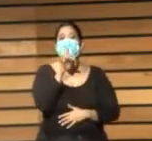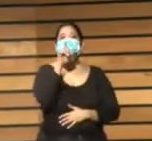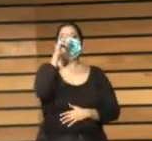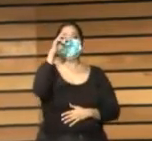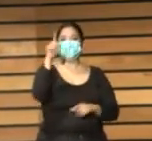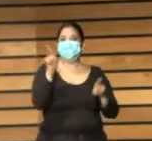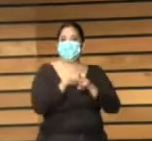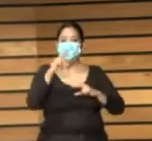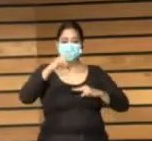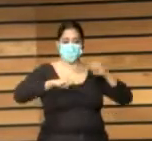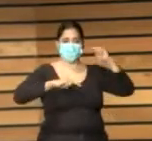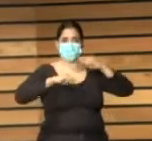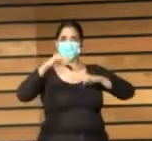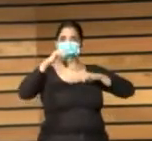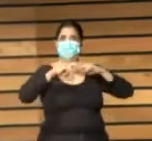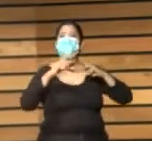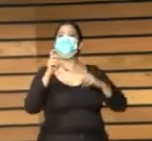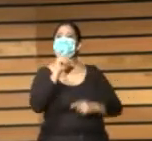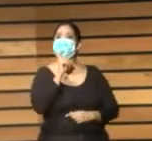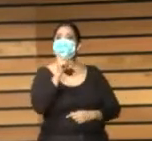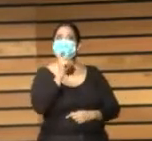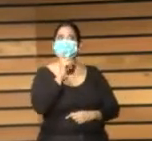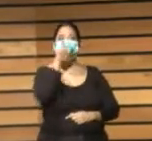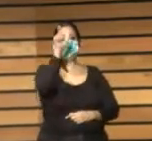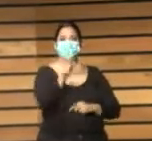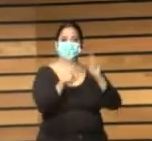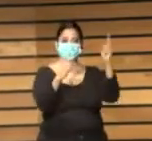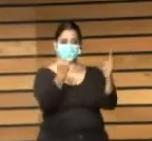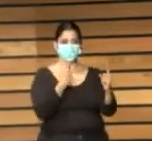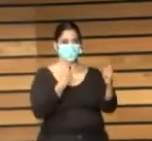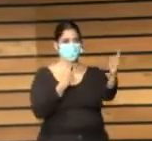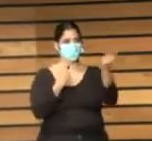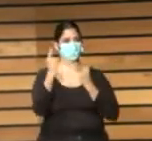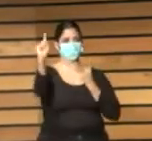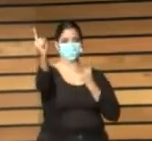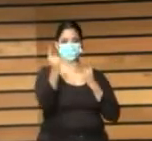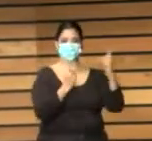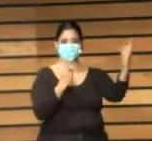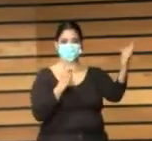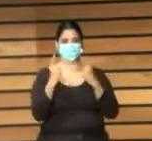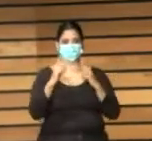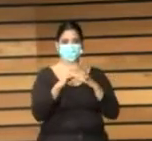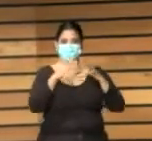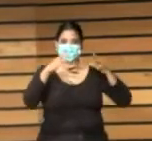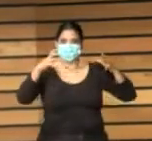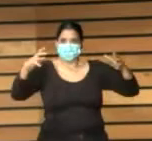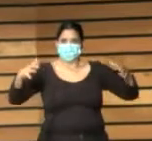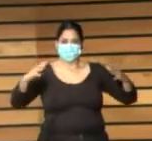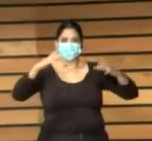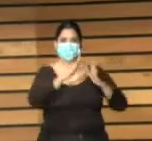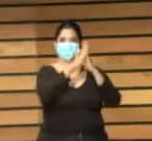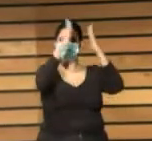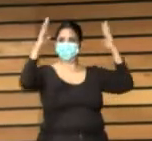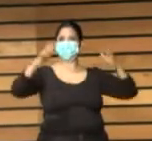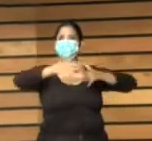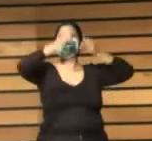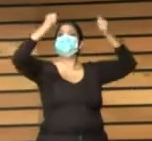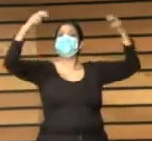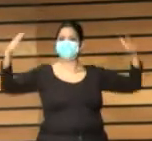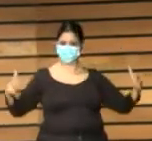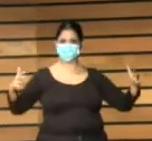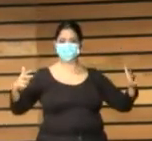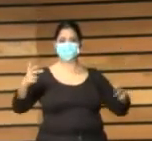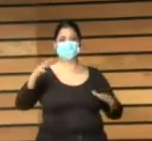persona. La biblioteca, las bibliotecas, son el espacio público por excelencia, un espacio